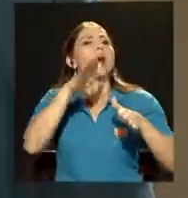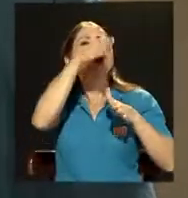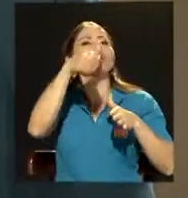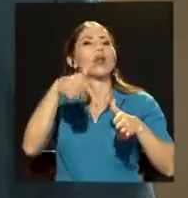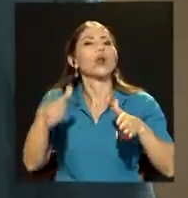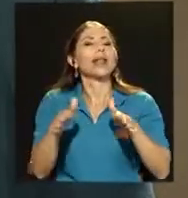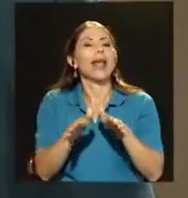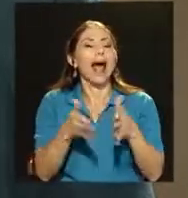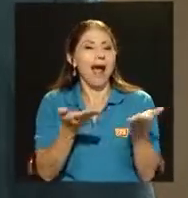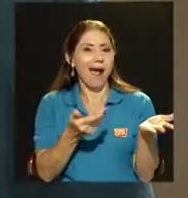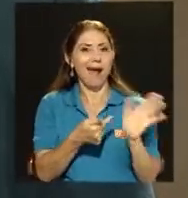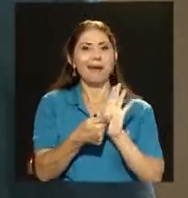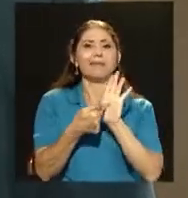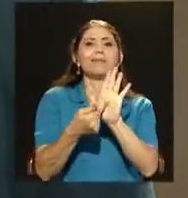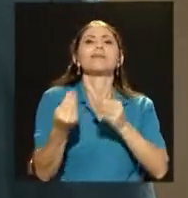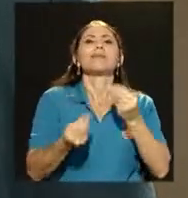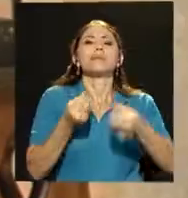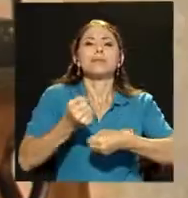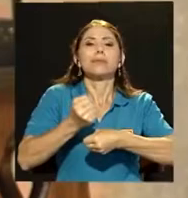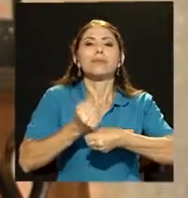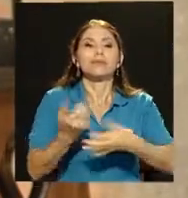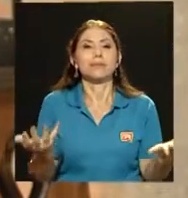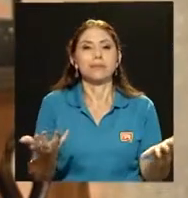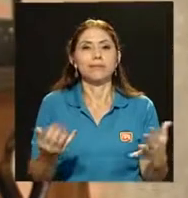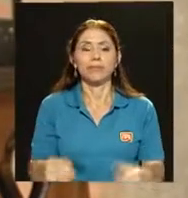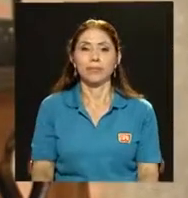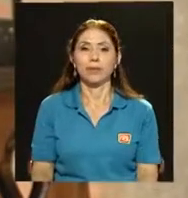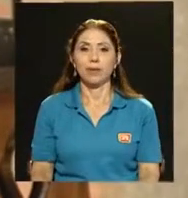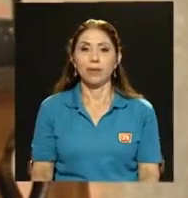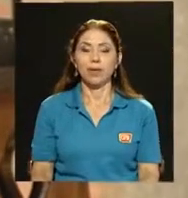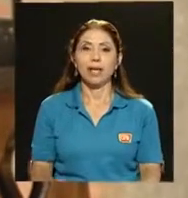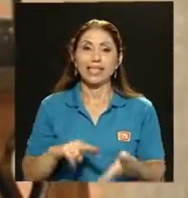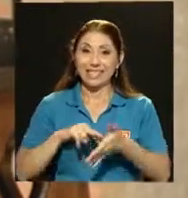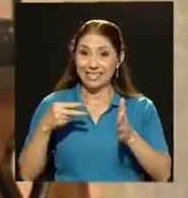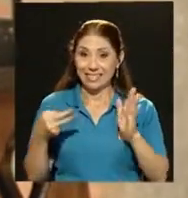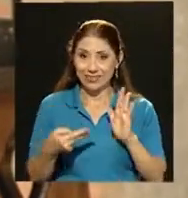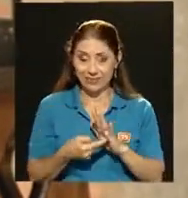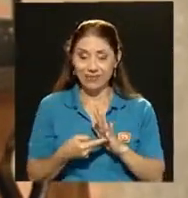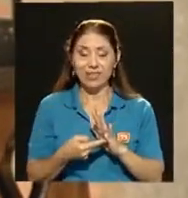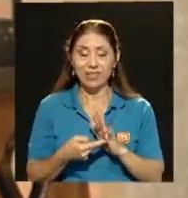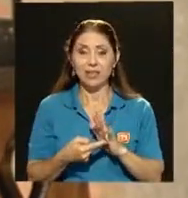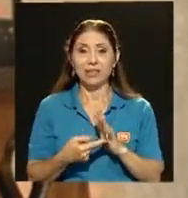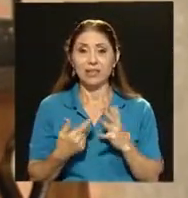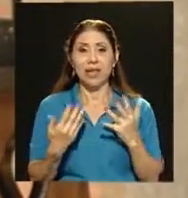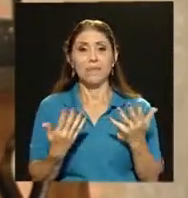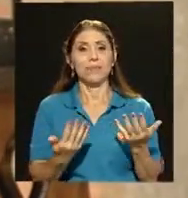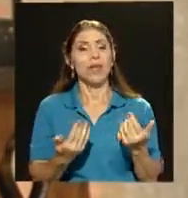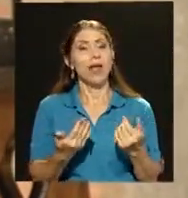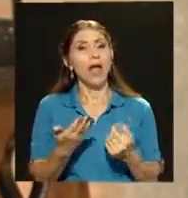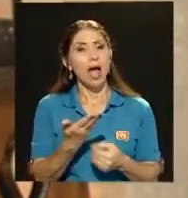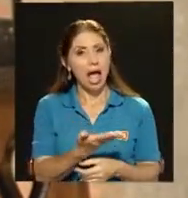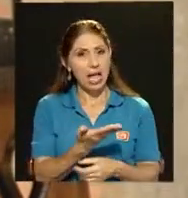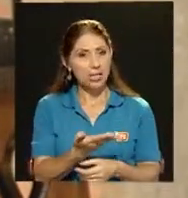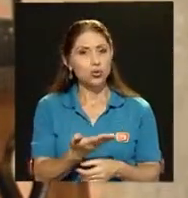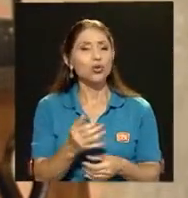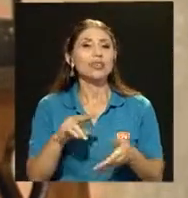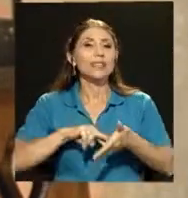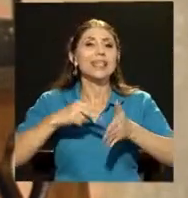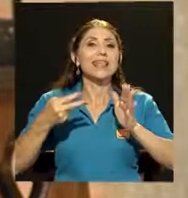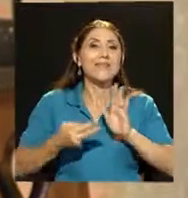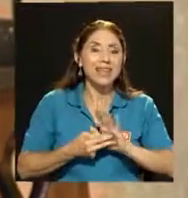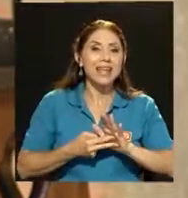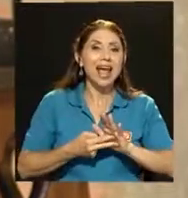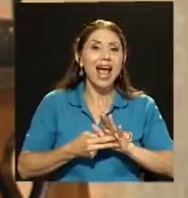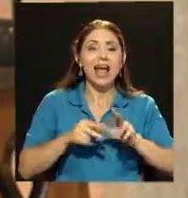Contraloría General de la República. De manera que hay, y lo enfatizo, es la revisión de la rendición